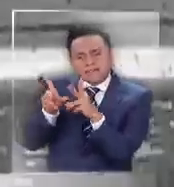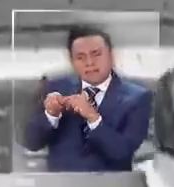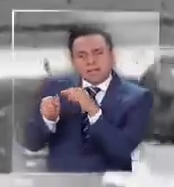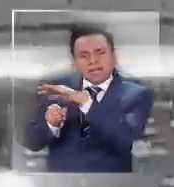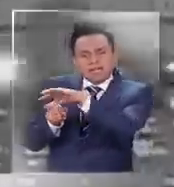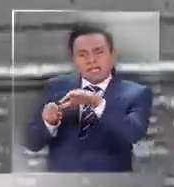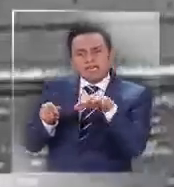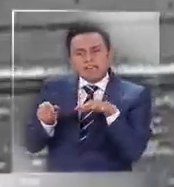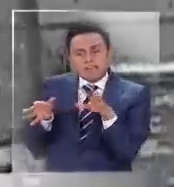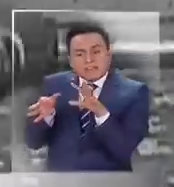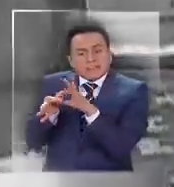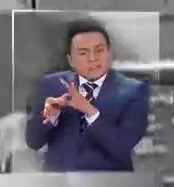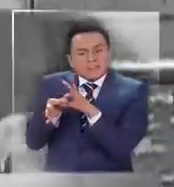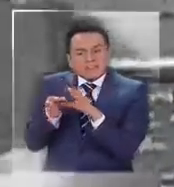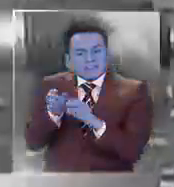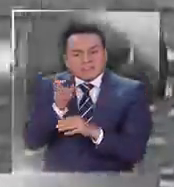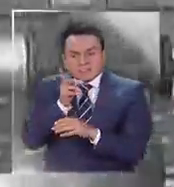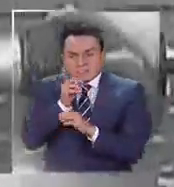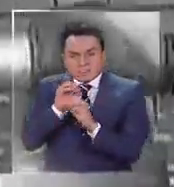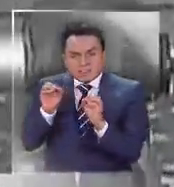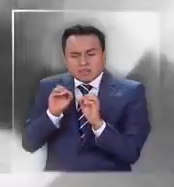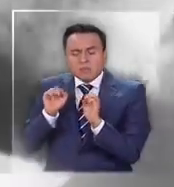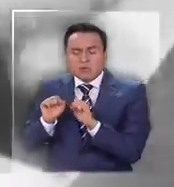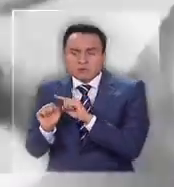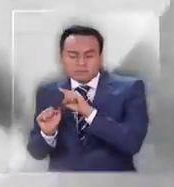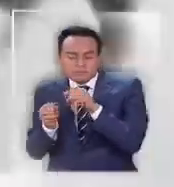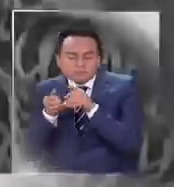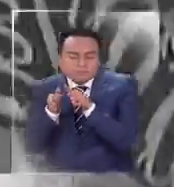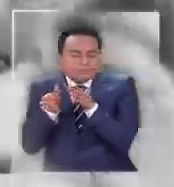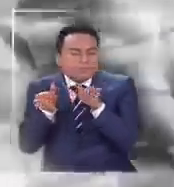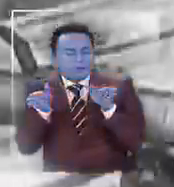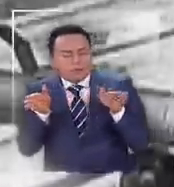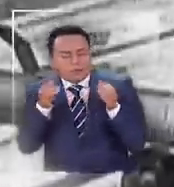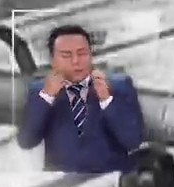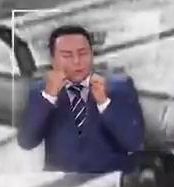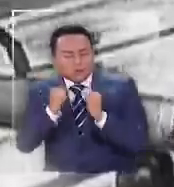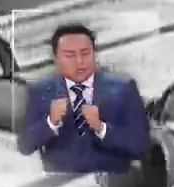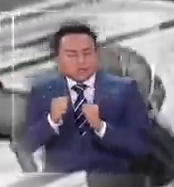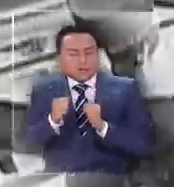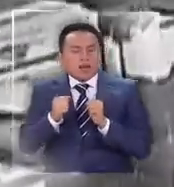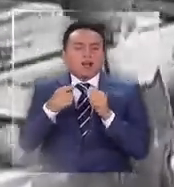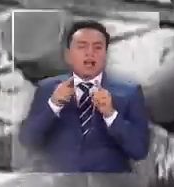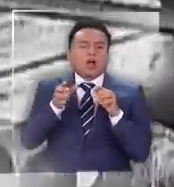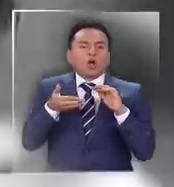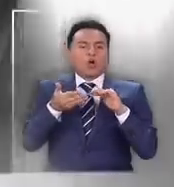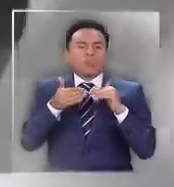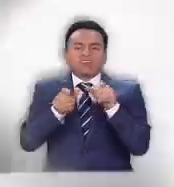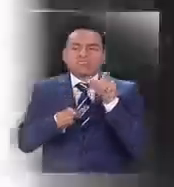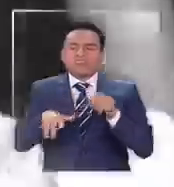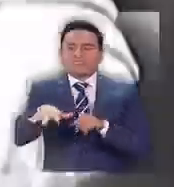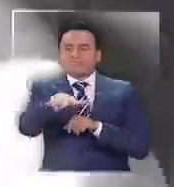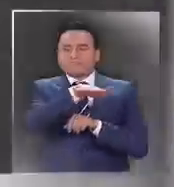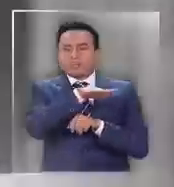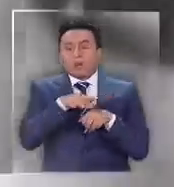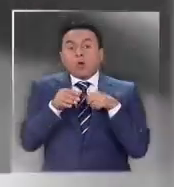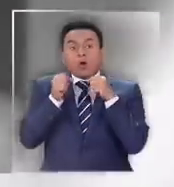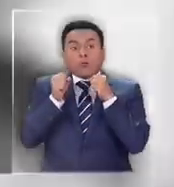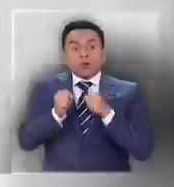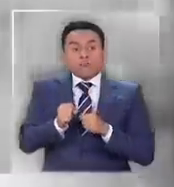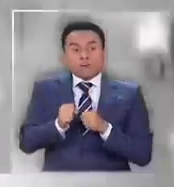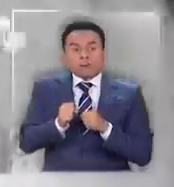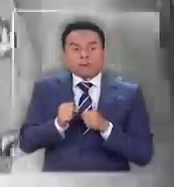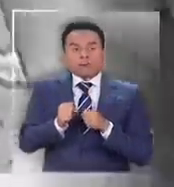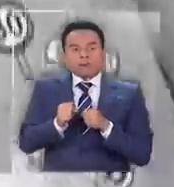familia extensa vincular que tenga vínculo con el niño, podemos ir ampliando este concepto, ¿no es cierto?, a la comunidad, vale decir, puede haber